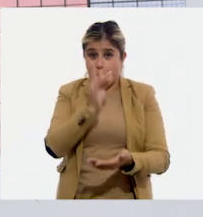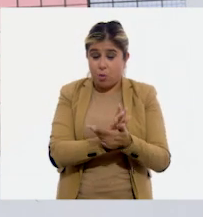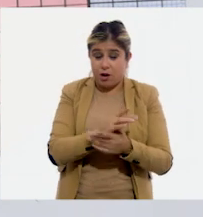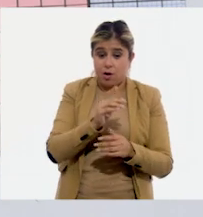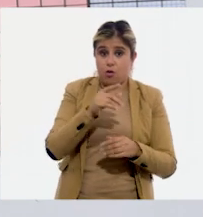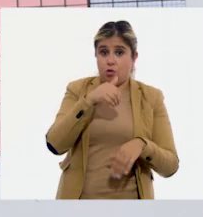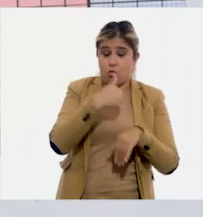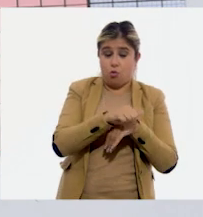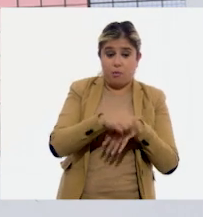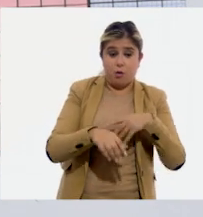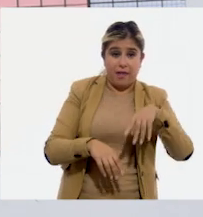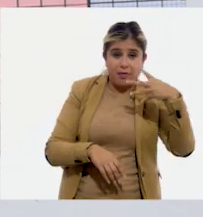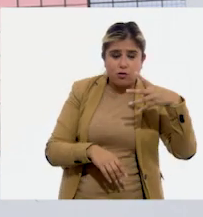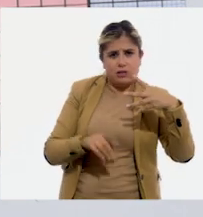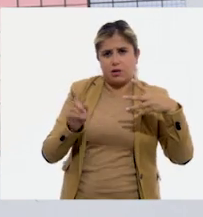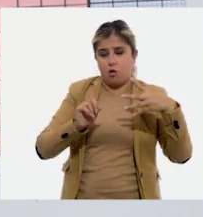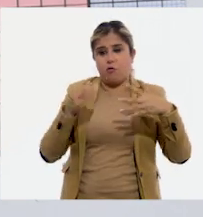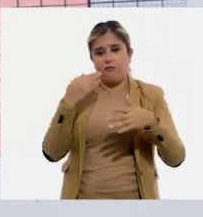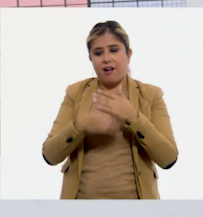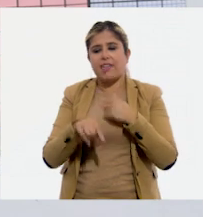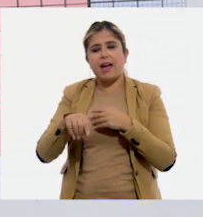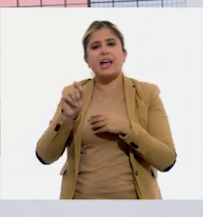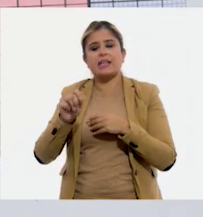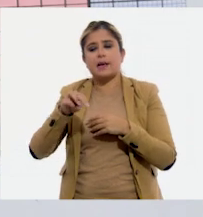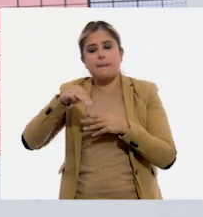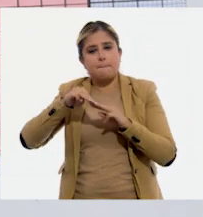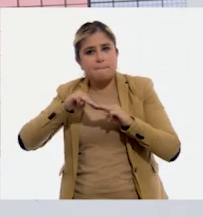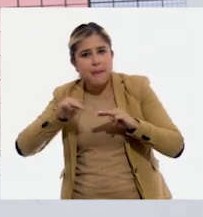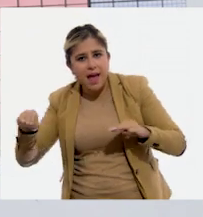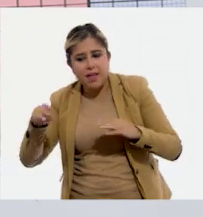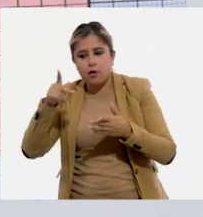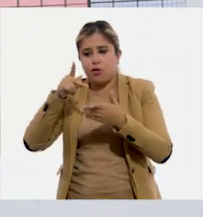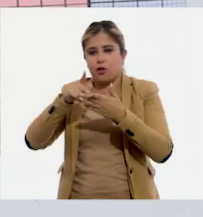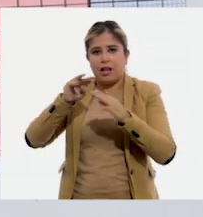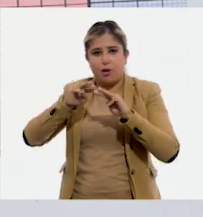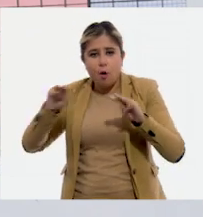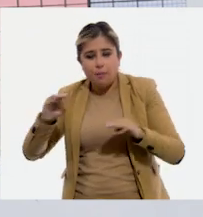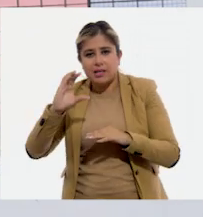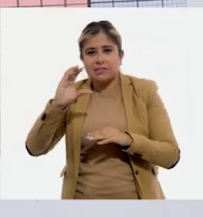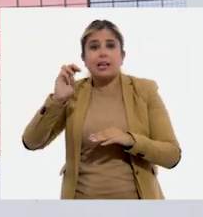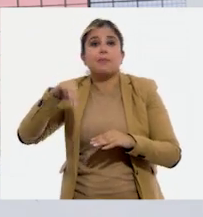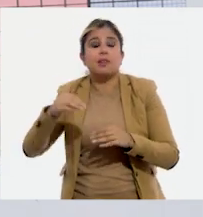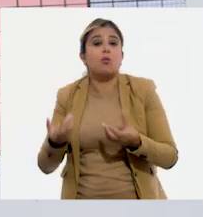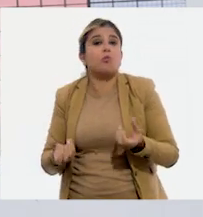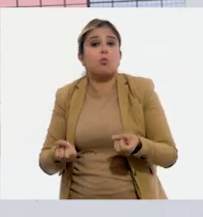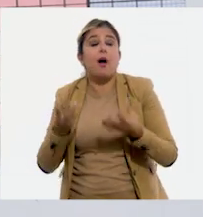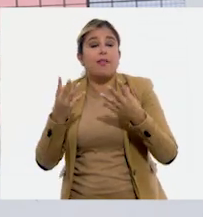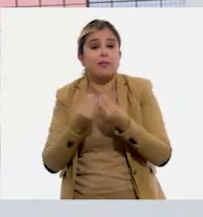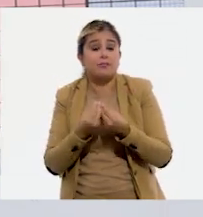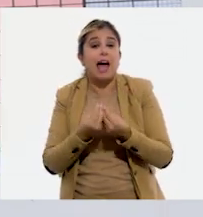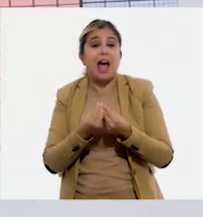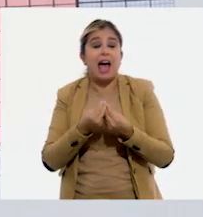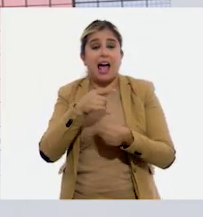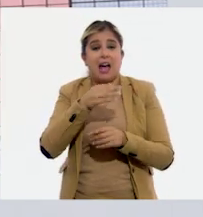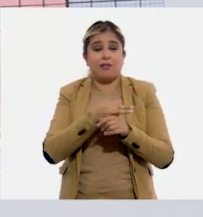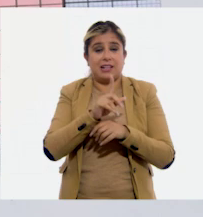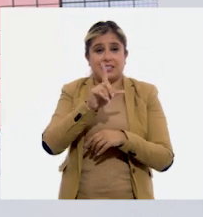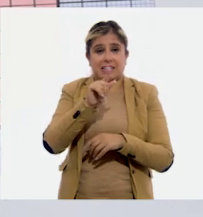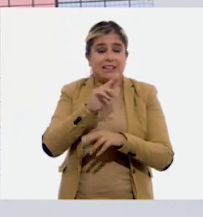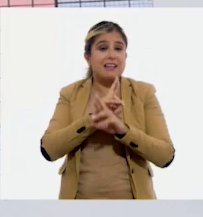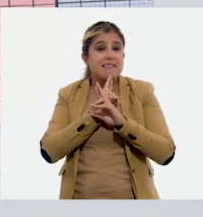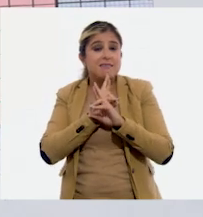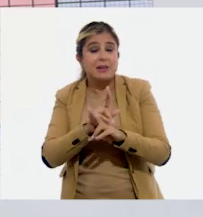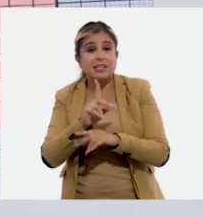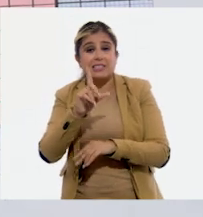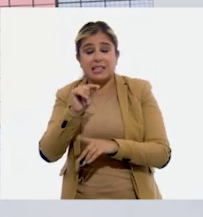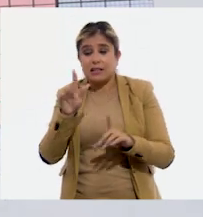la cantidad, sino a qué nos estamos refiriendo. Ya sabemos que es 70 al multiplicar 14 por 5, pero estamos hablando